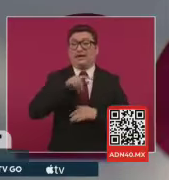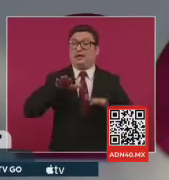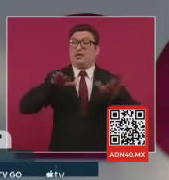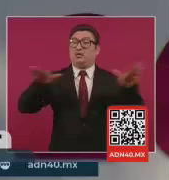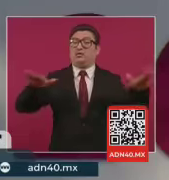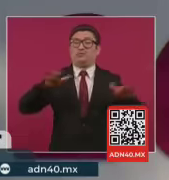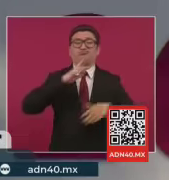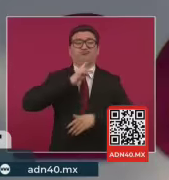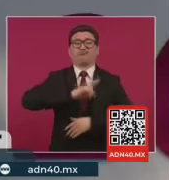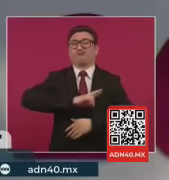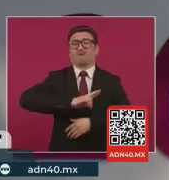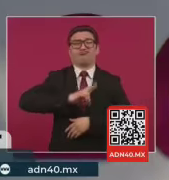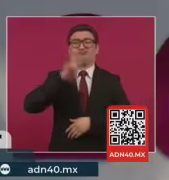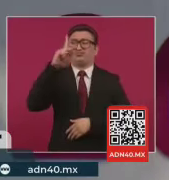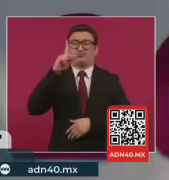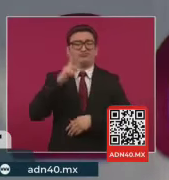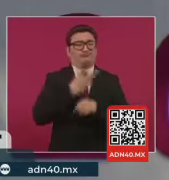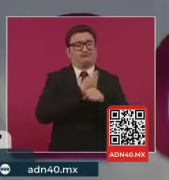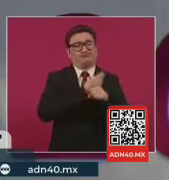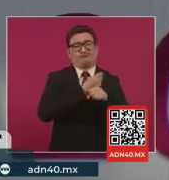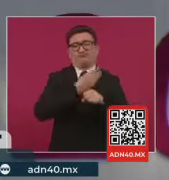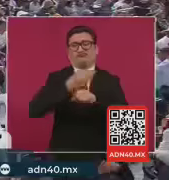aeropuertos del mundo.